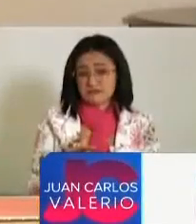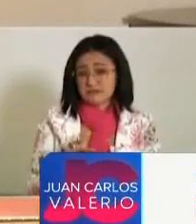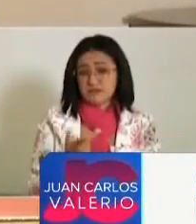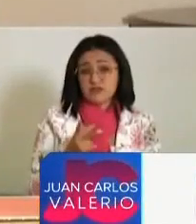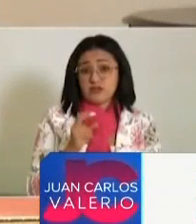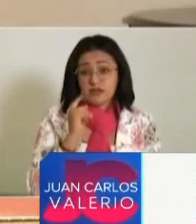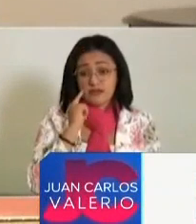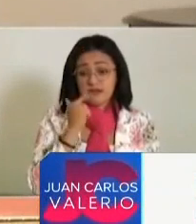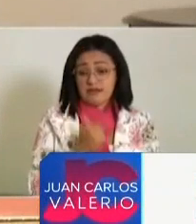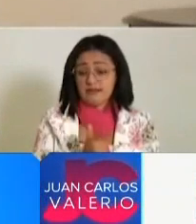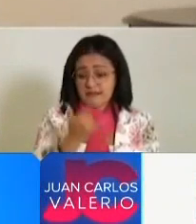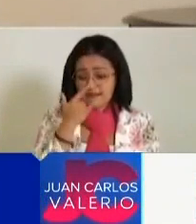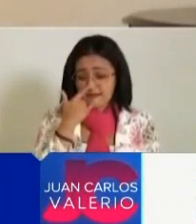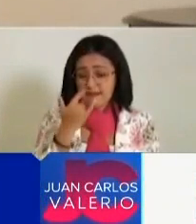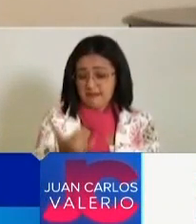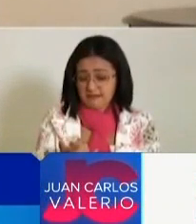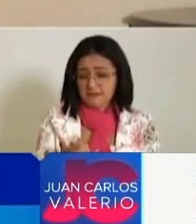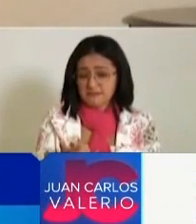Y si encuentra